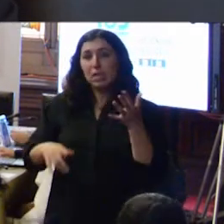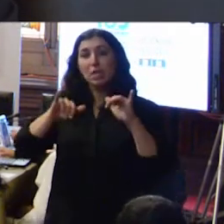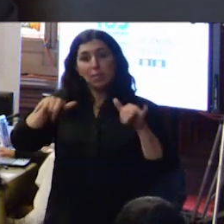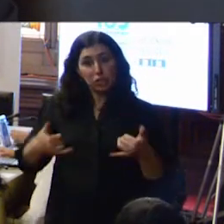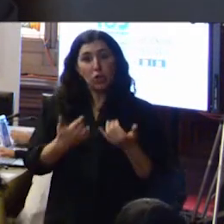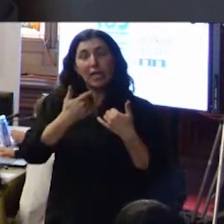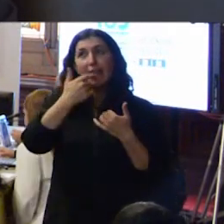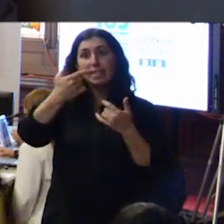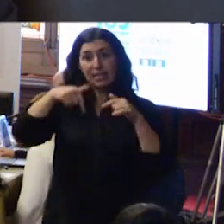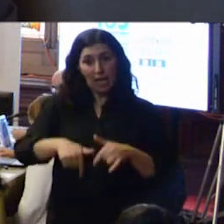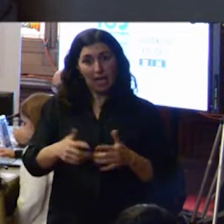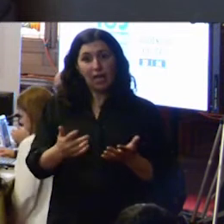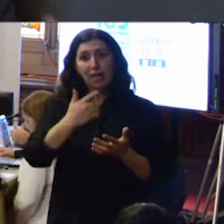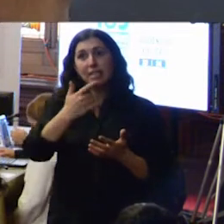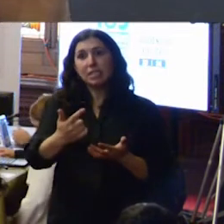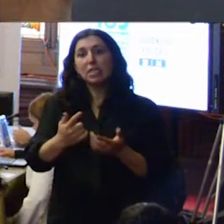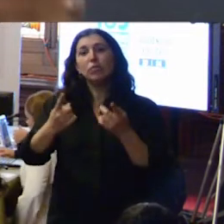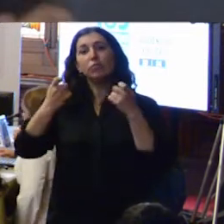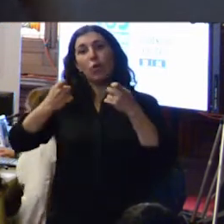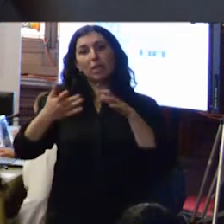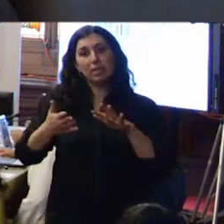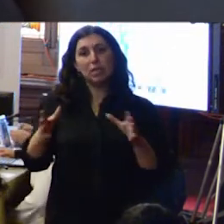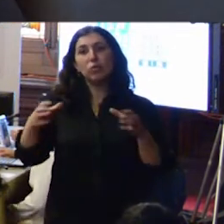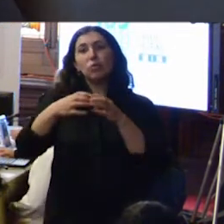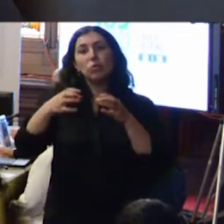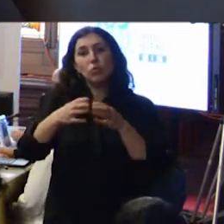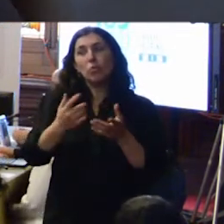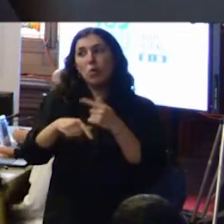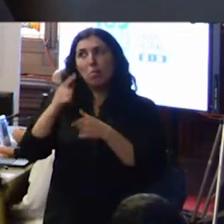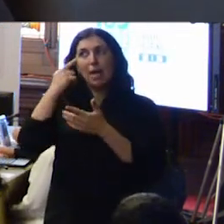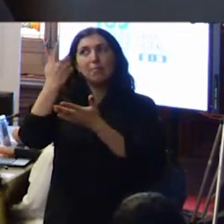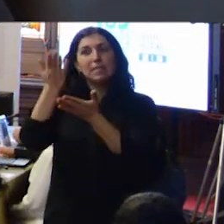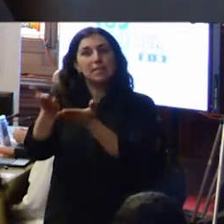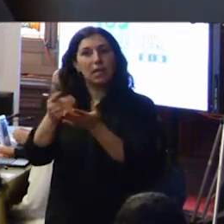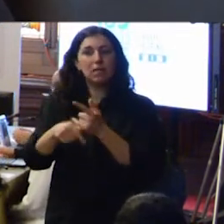a fuerza, en este caso para que la Comisión Interamericana la tome en consideración.